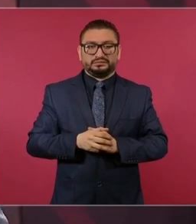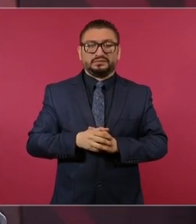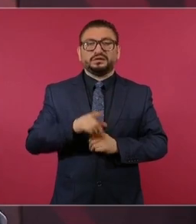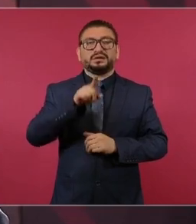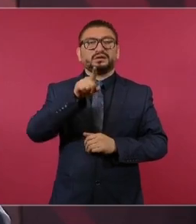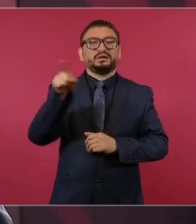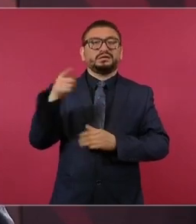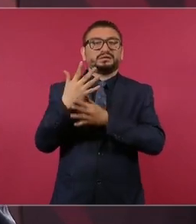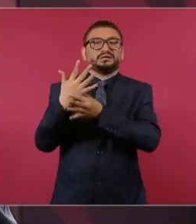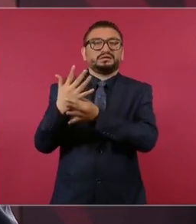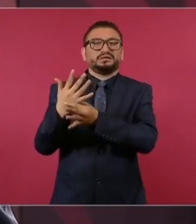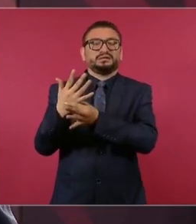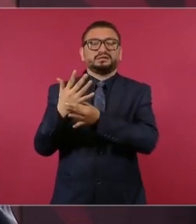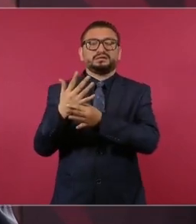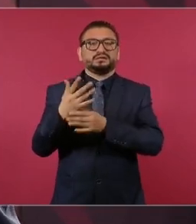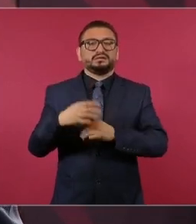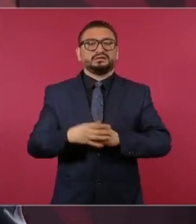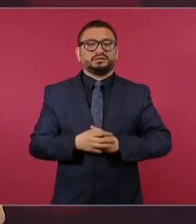Pusieron